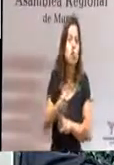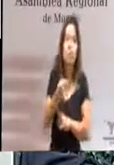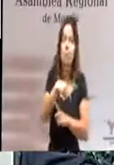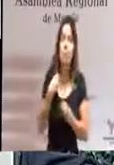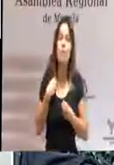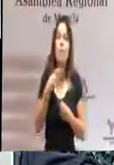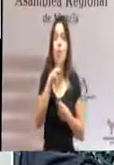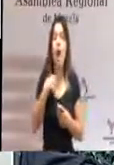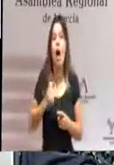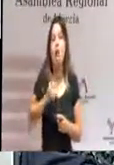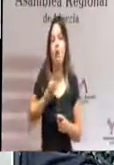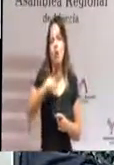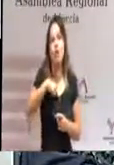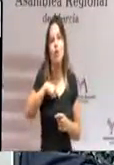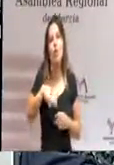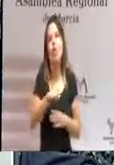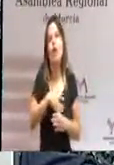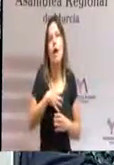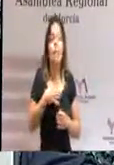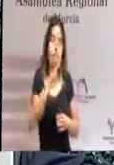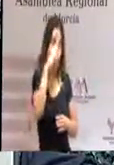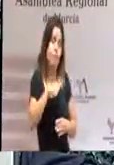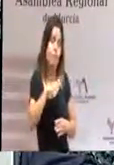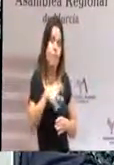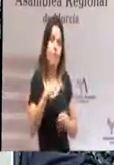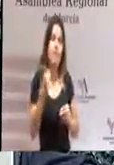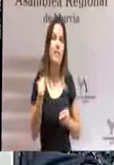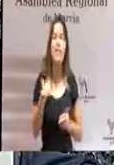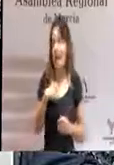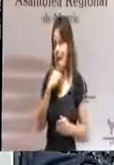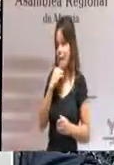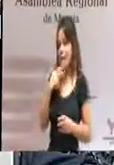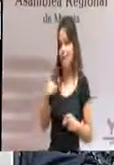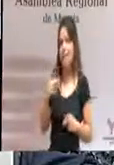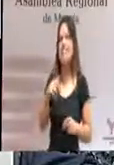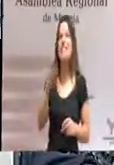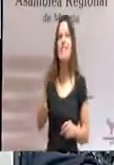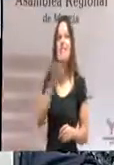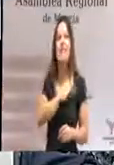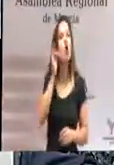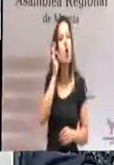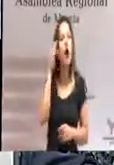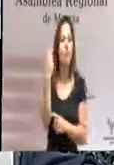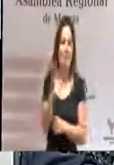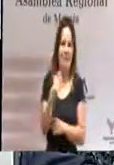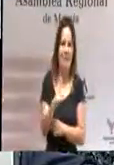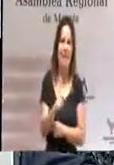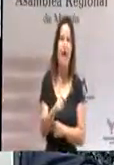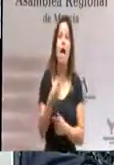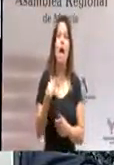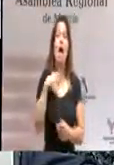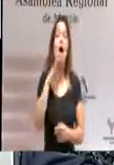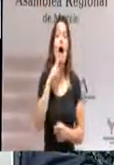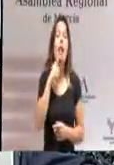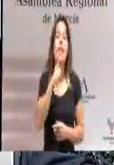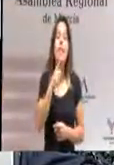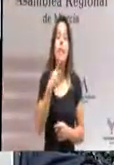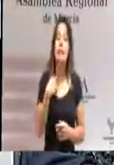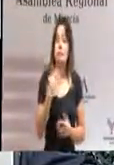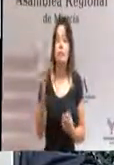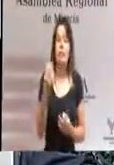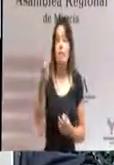mayor joya natural. Por favor, vaya terminando, señora Martínez. Voy terminando, señora presidenta. Le decía que les corresponde